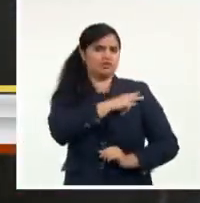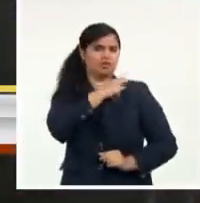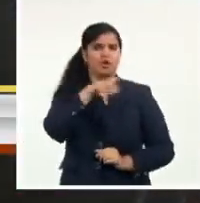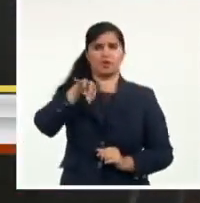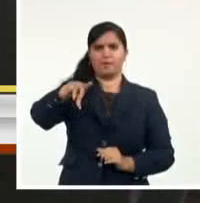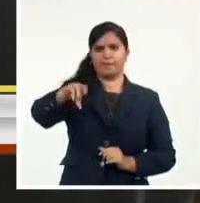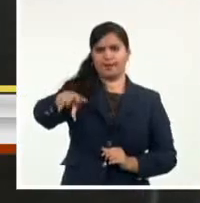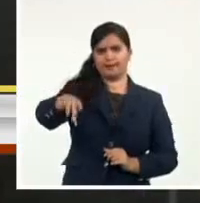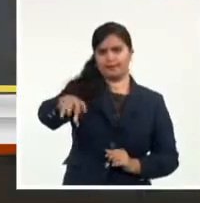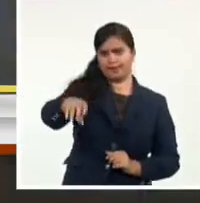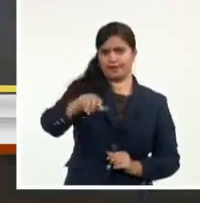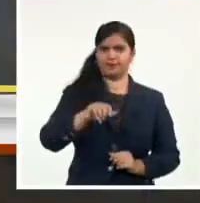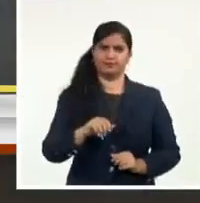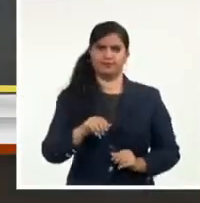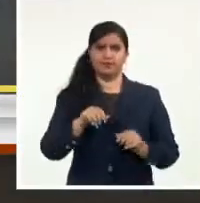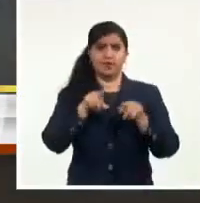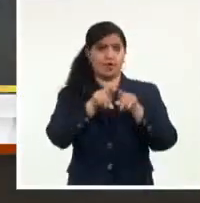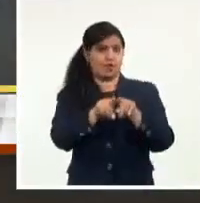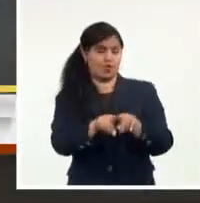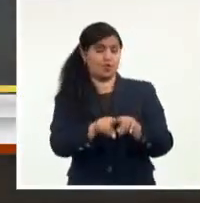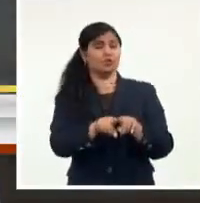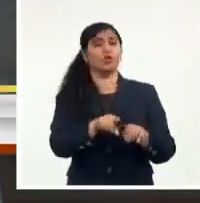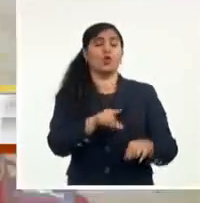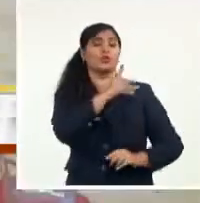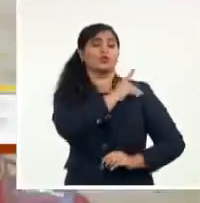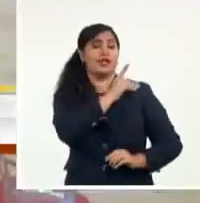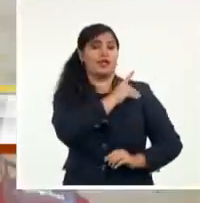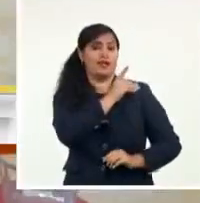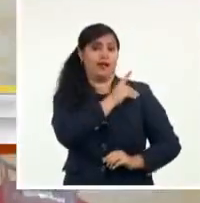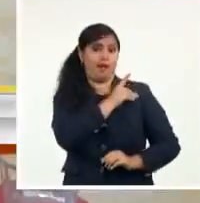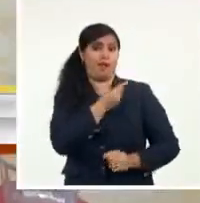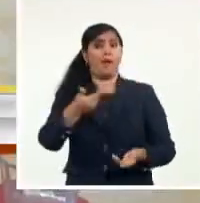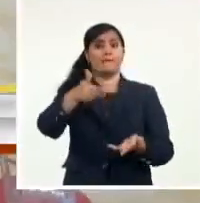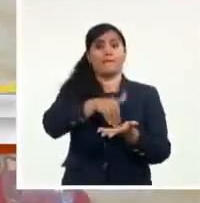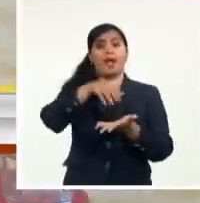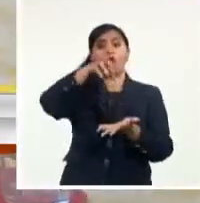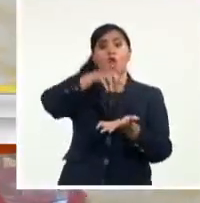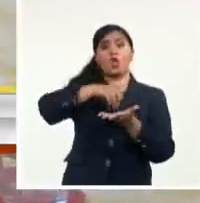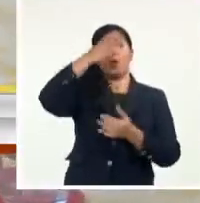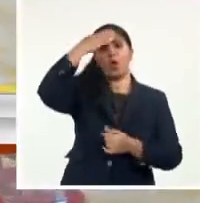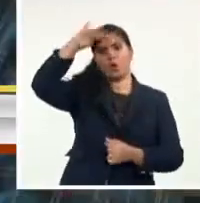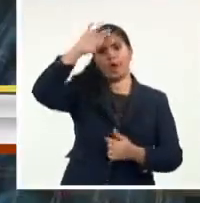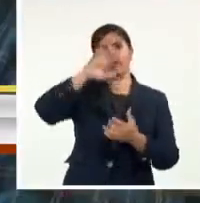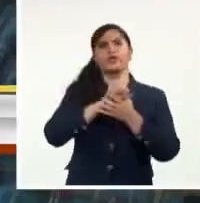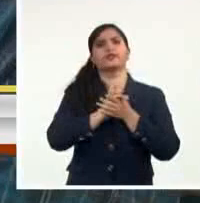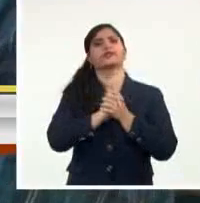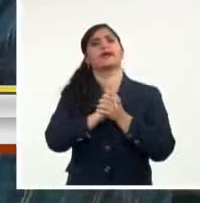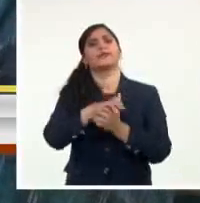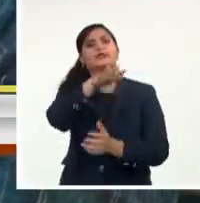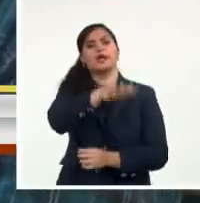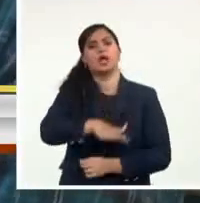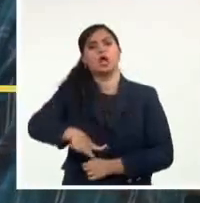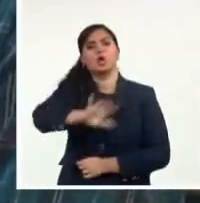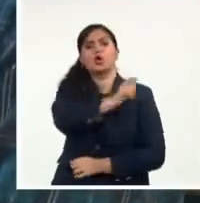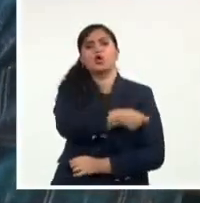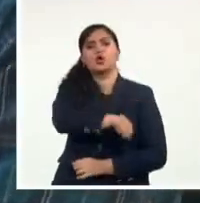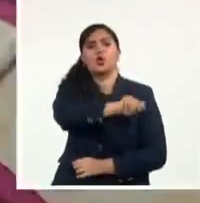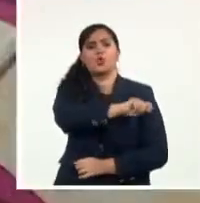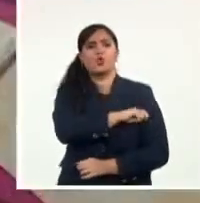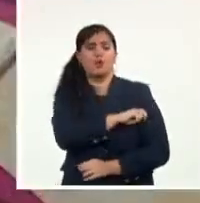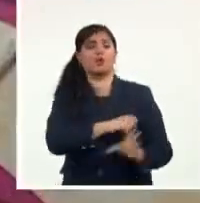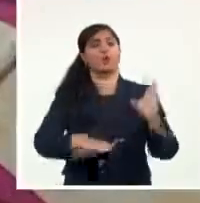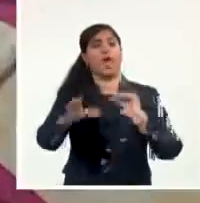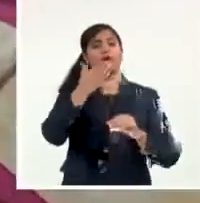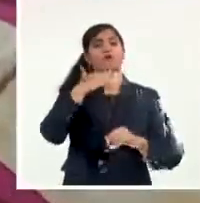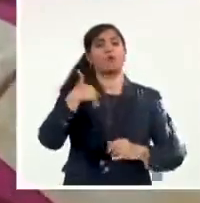Río en la delegación provincial del Instituto Cubano de Amistad con los Pueblos y conocieron sobre la marcha del proceso de recuperación tras el